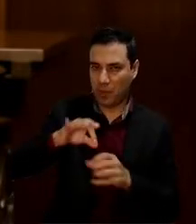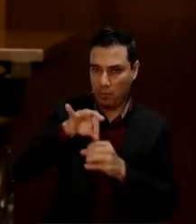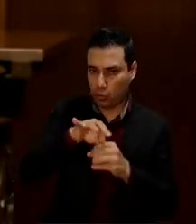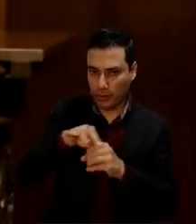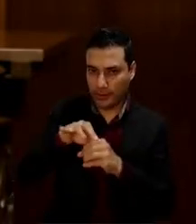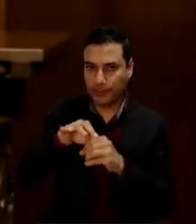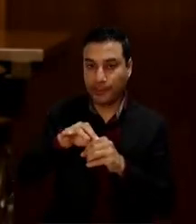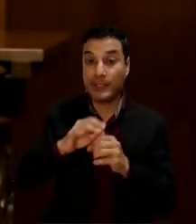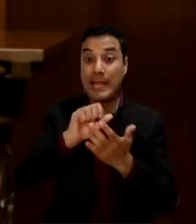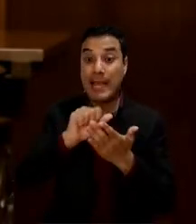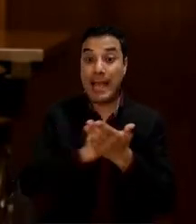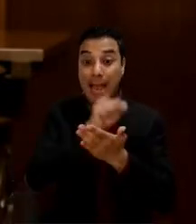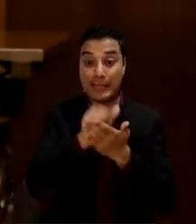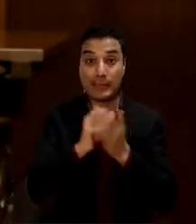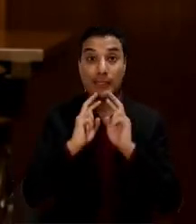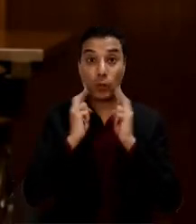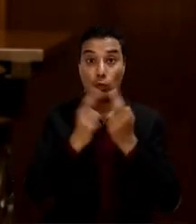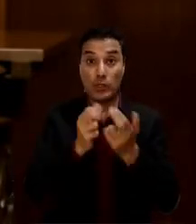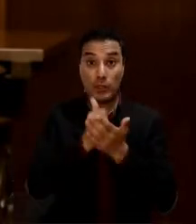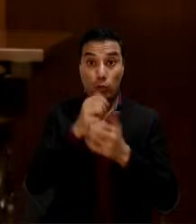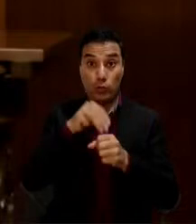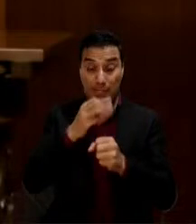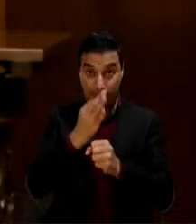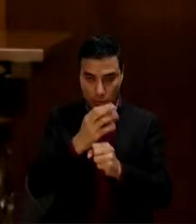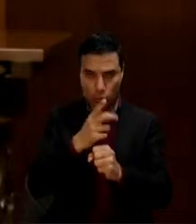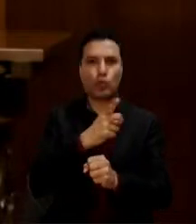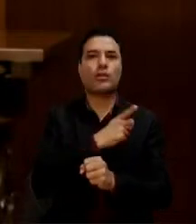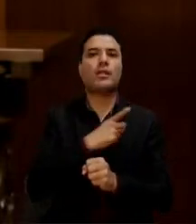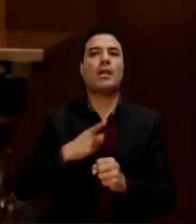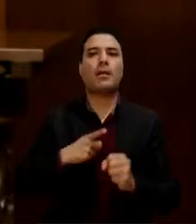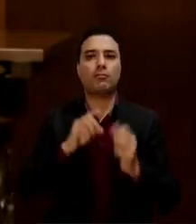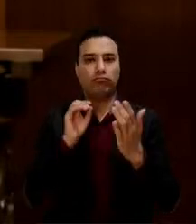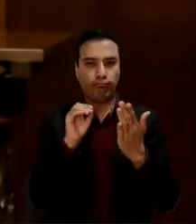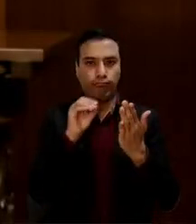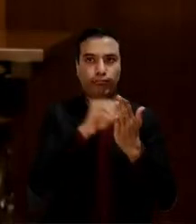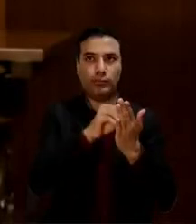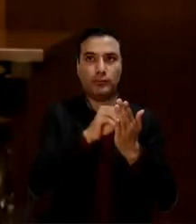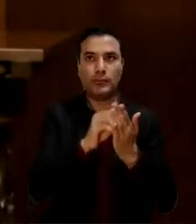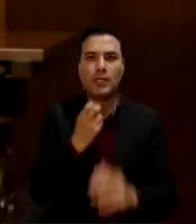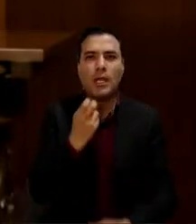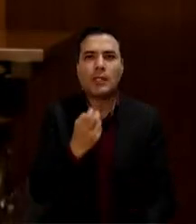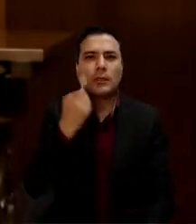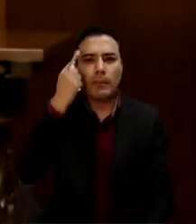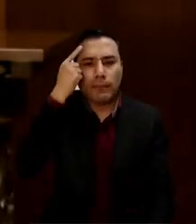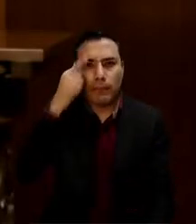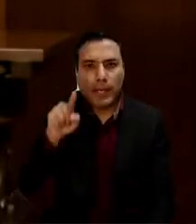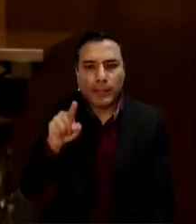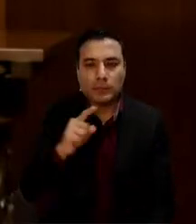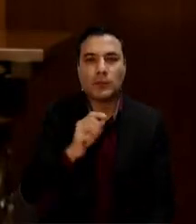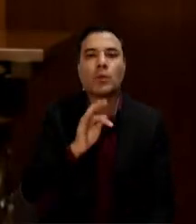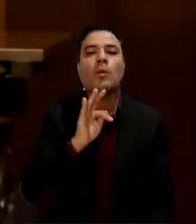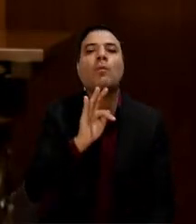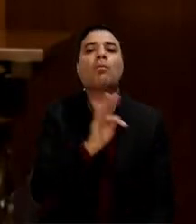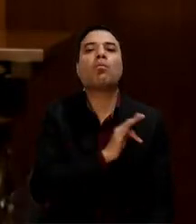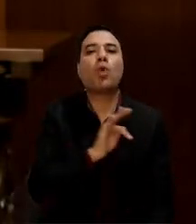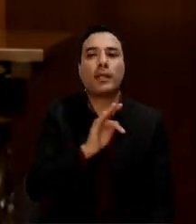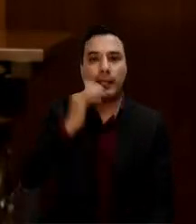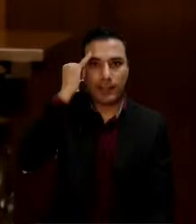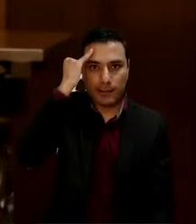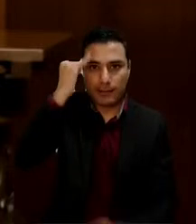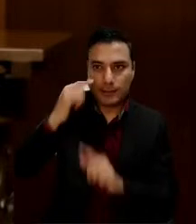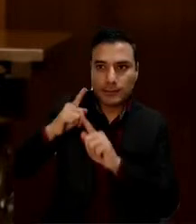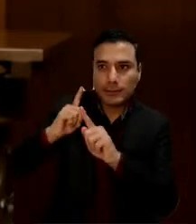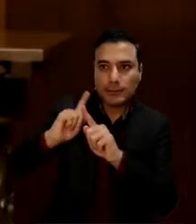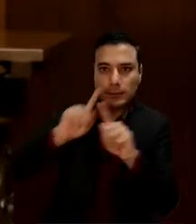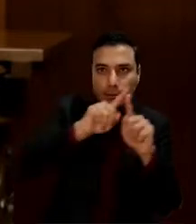el acta de sesión de cabildo correspondiente. Esto con la finalidad de fortalecer la pluralidad de